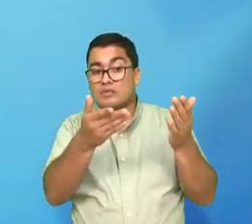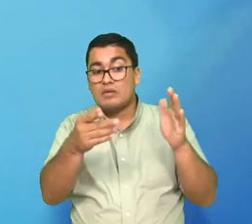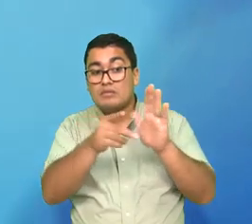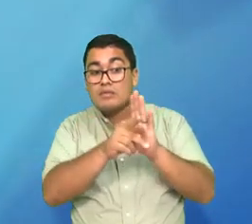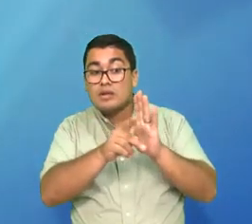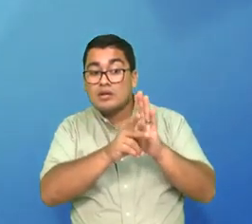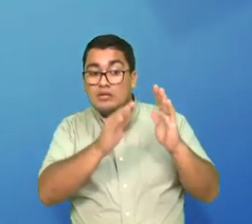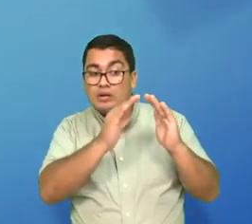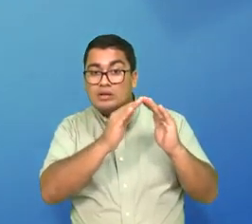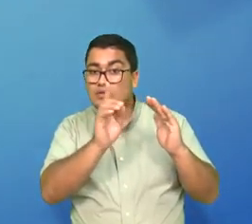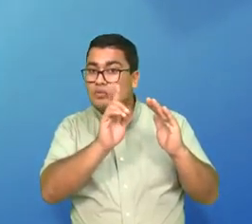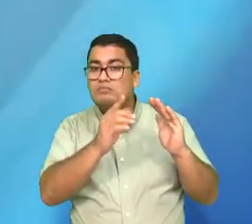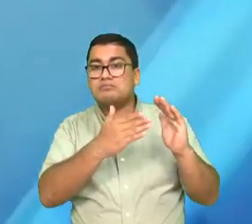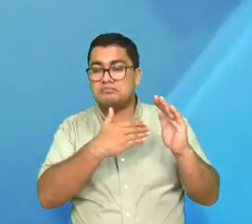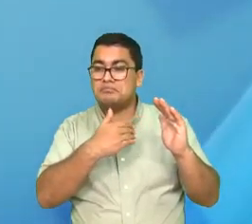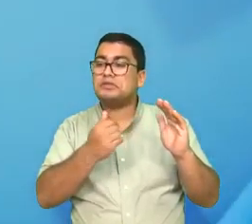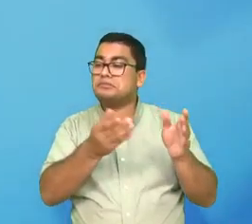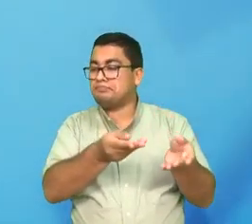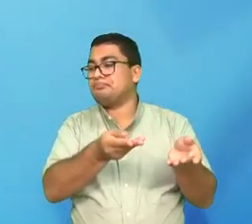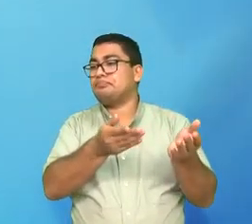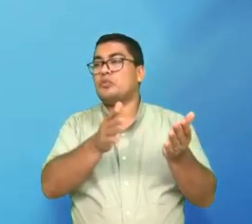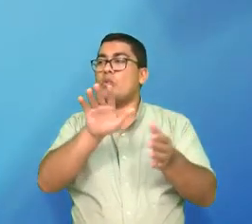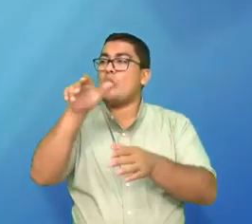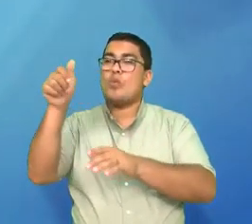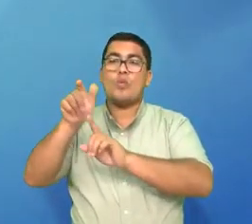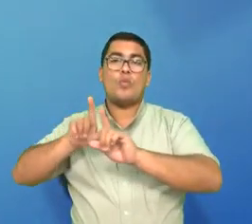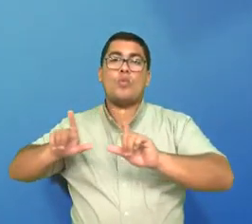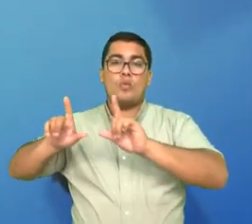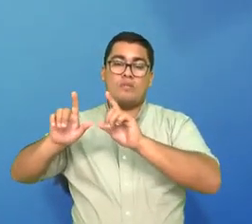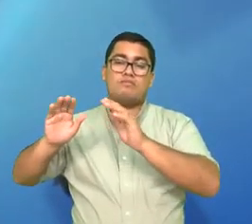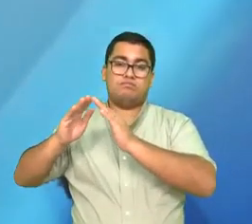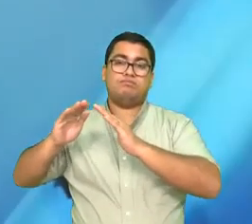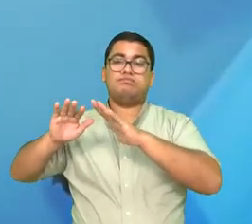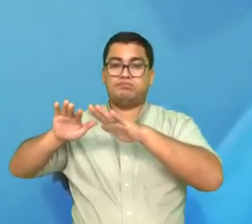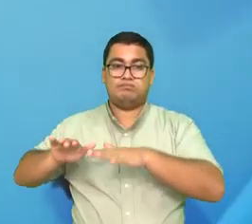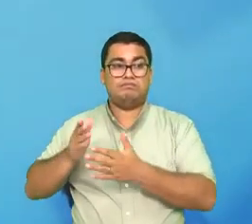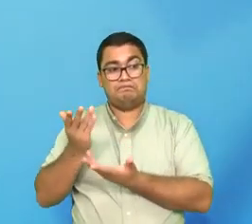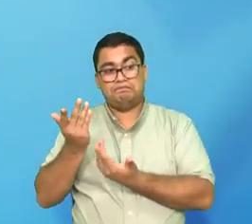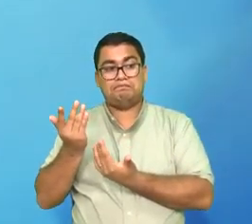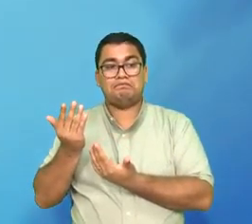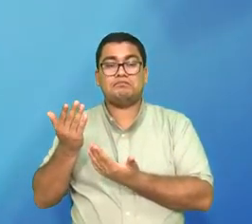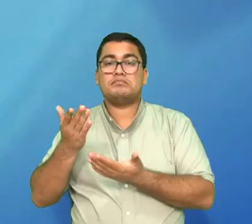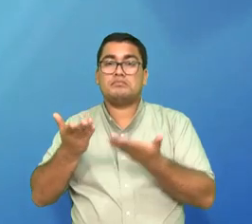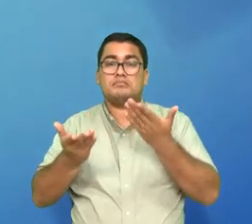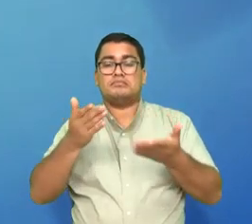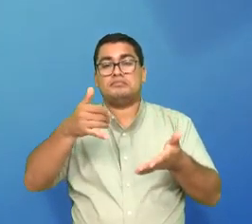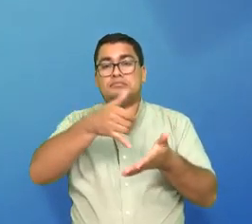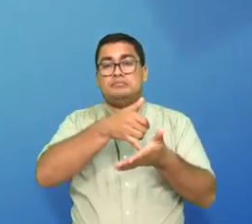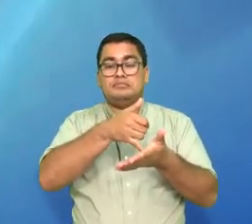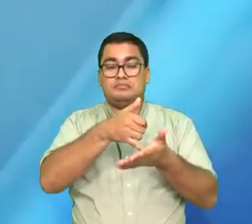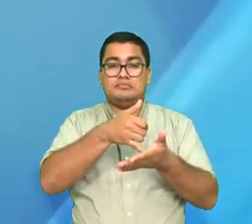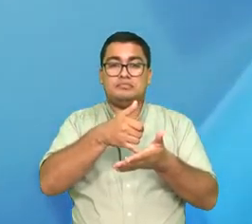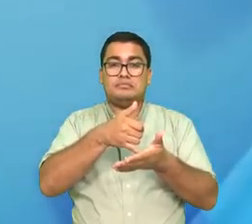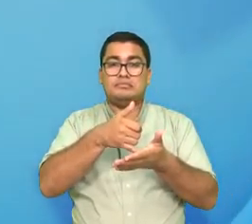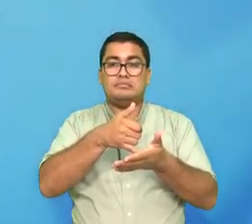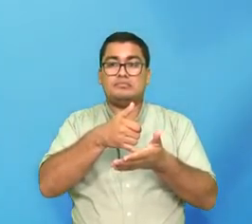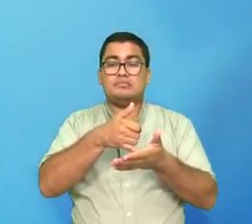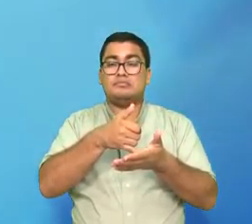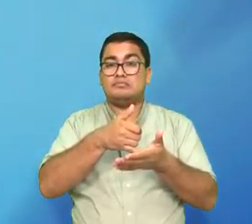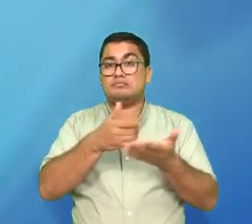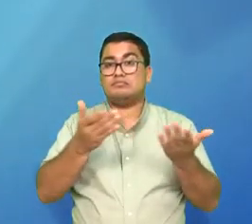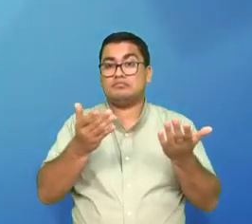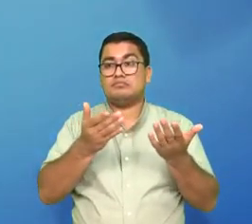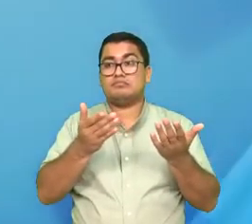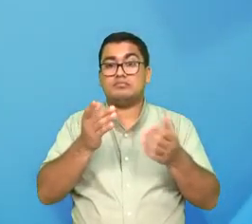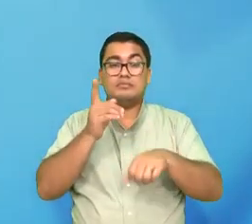también nosotros indicarles con la experiencia que tenemos ya, vulnerabilidad, que se traslade por